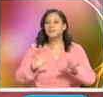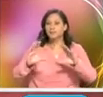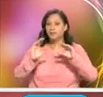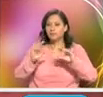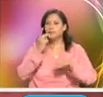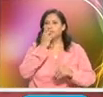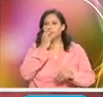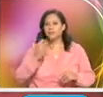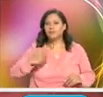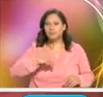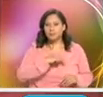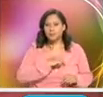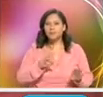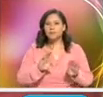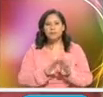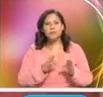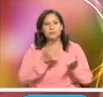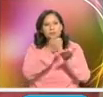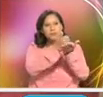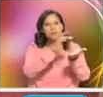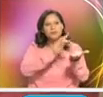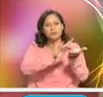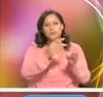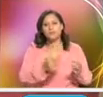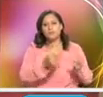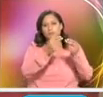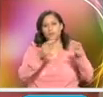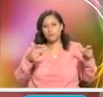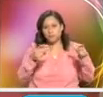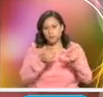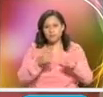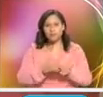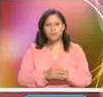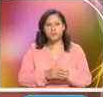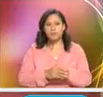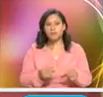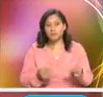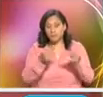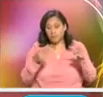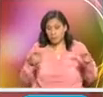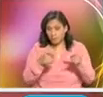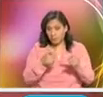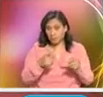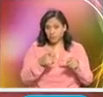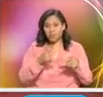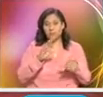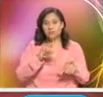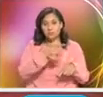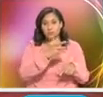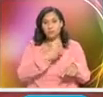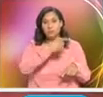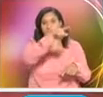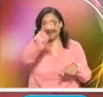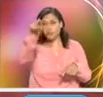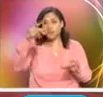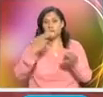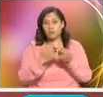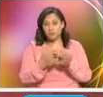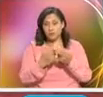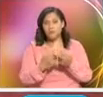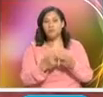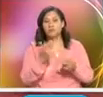a que buscáramos cómo fortalecer a los micronegocios. Los micronegocios son es el número más elevado de